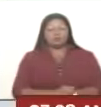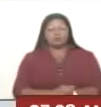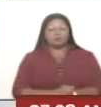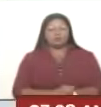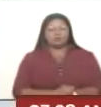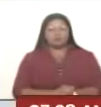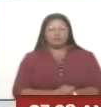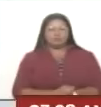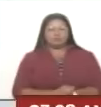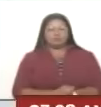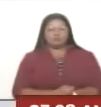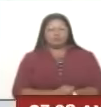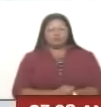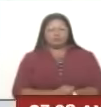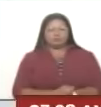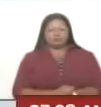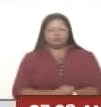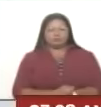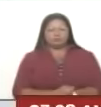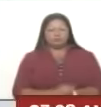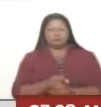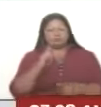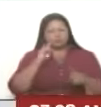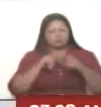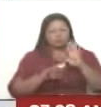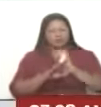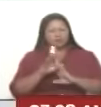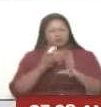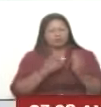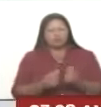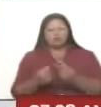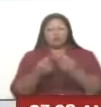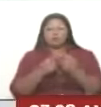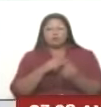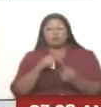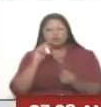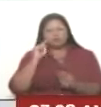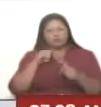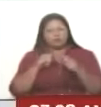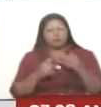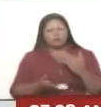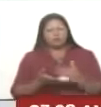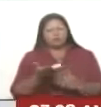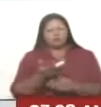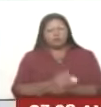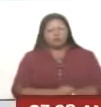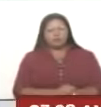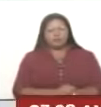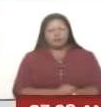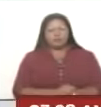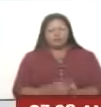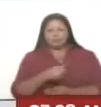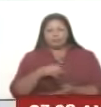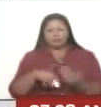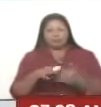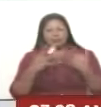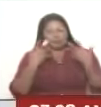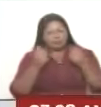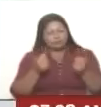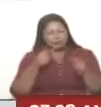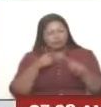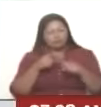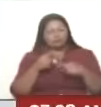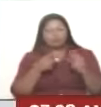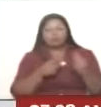indicadores que los llamamos macroeconómicos, que son claves para entender el desempeño de la